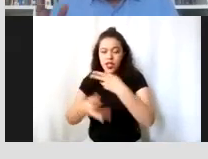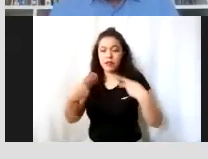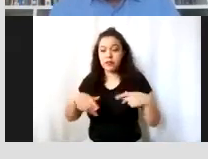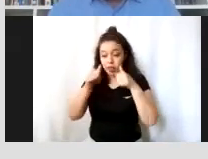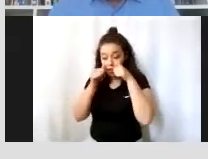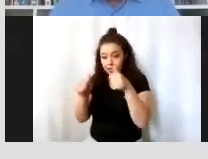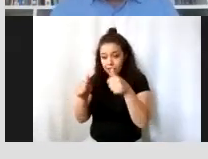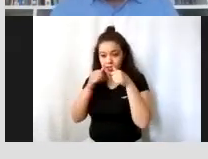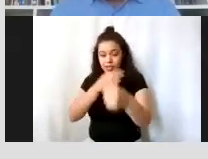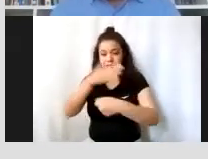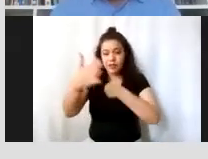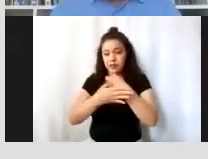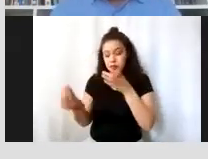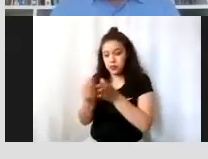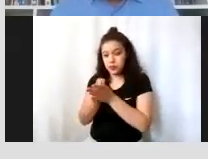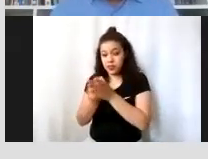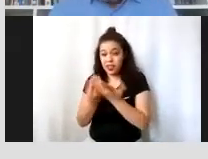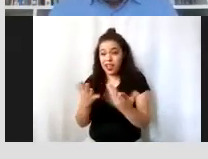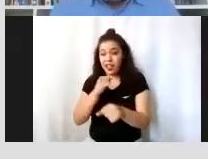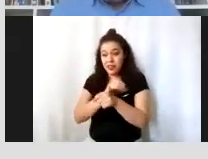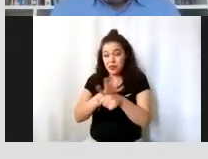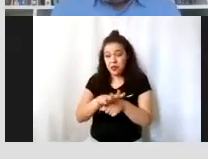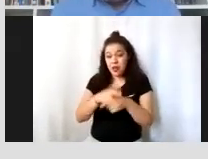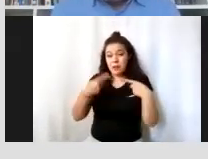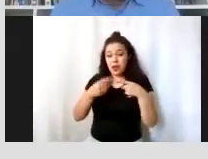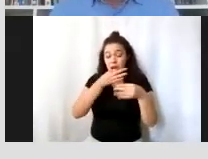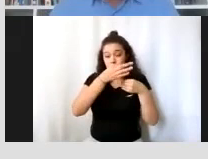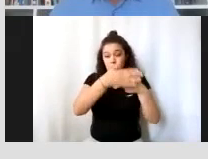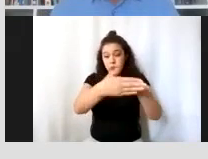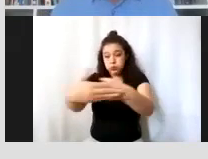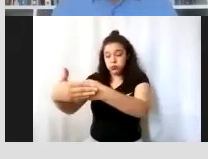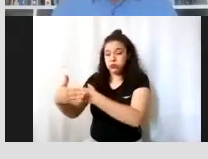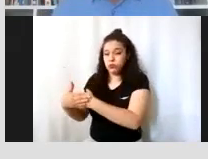el aviso de privacidad, lo que se hace es